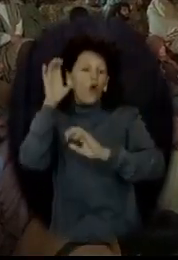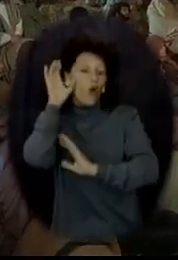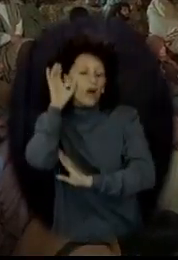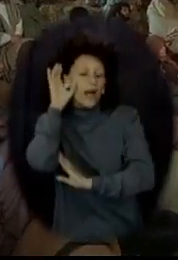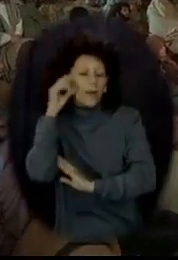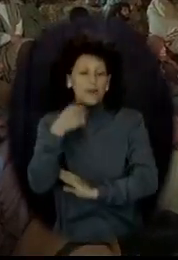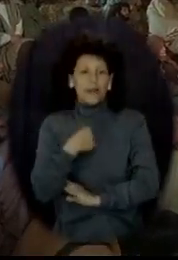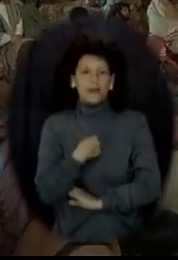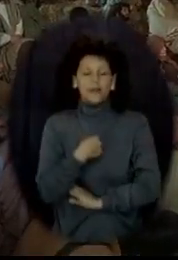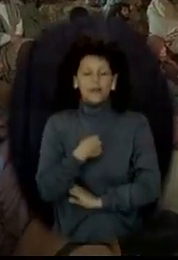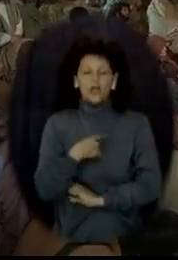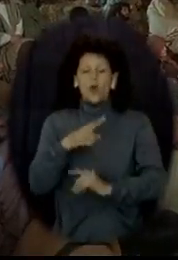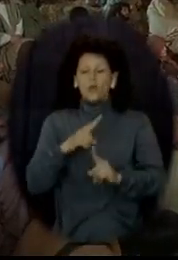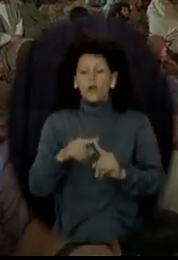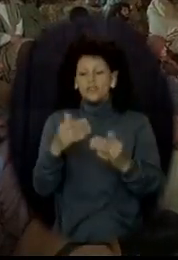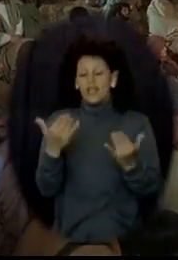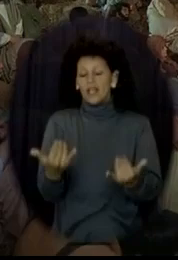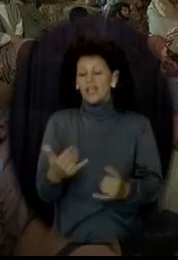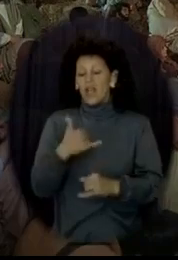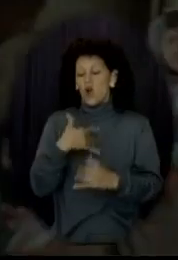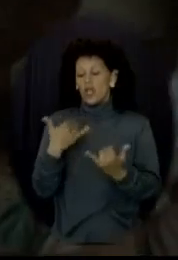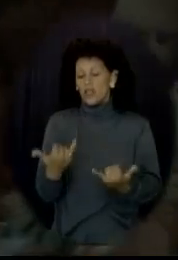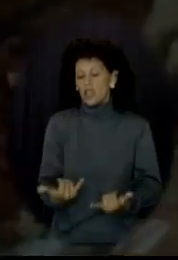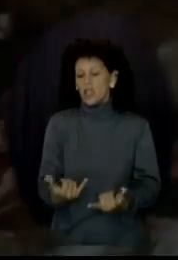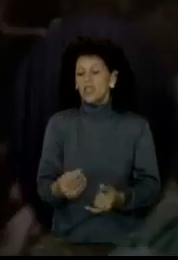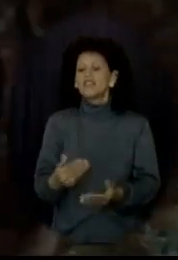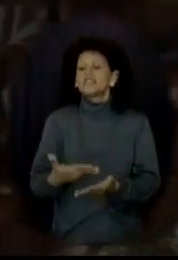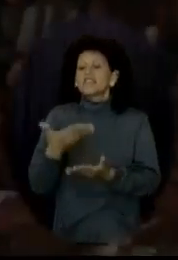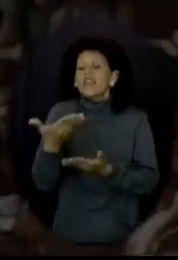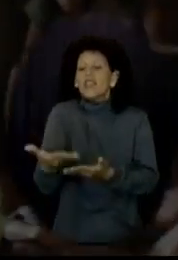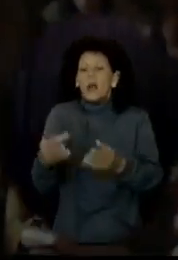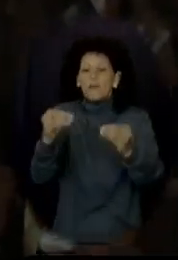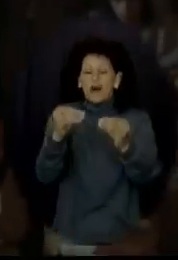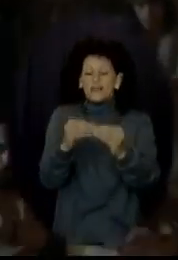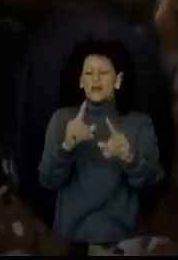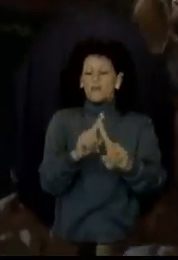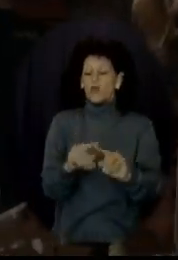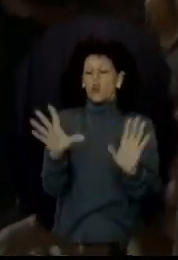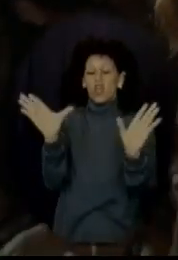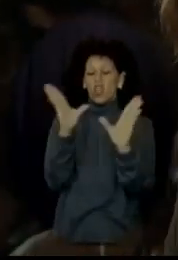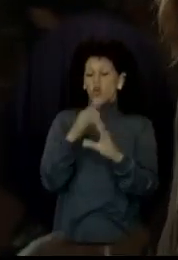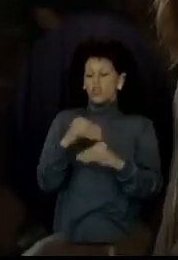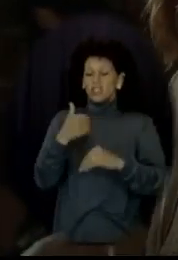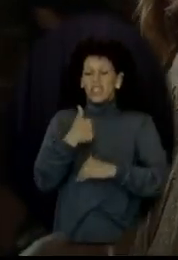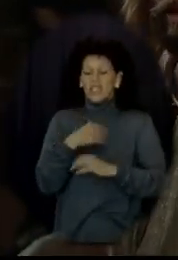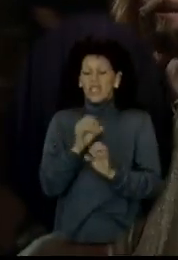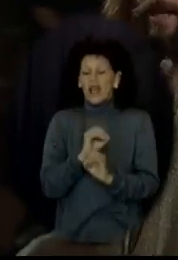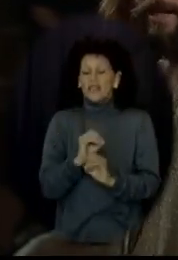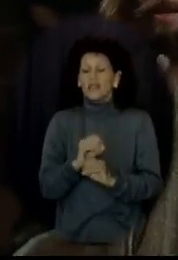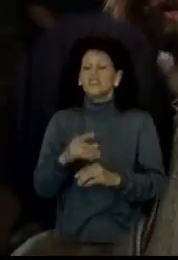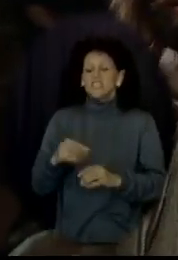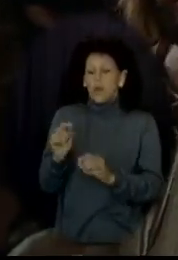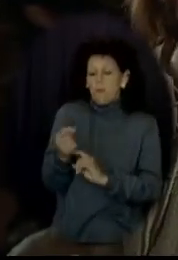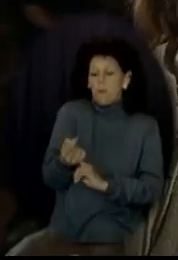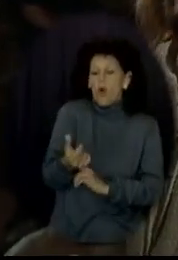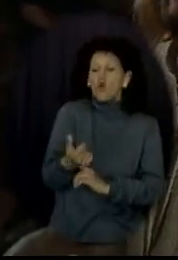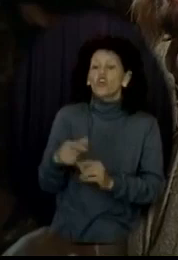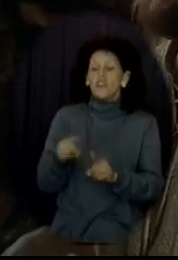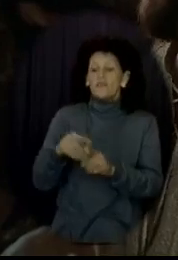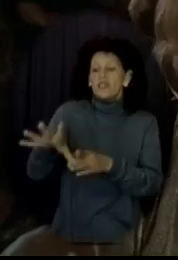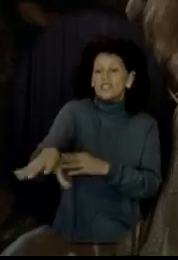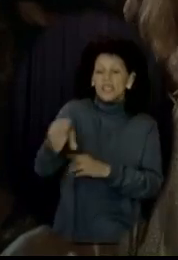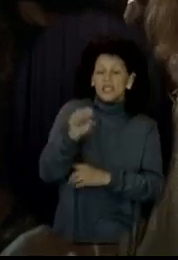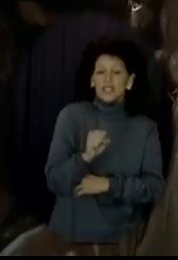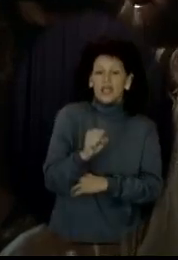Así pues, oigan bien, al que tiene se le dará más, pero al que no tiene, inclusive hasta lo que